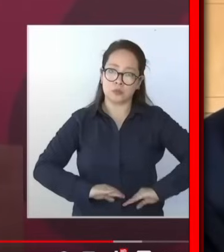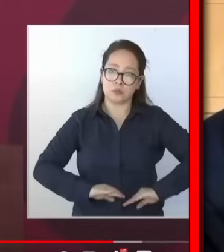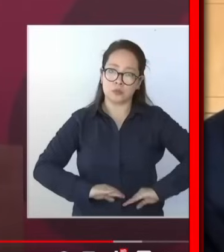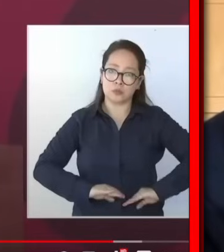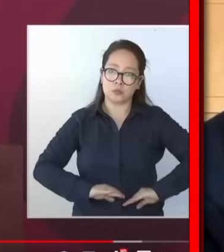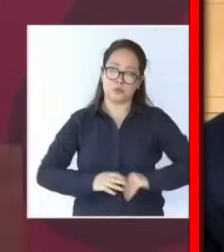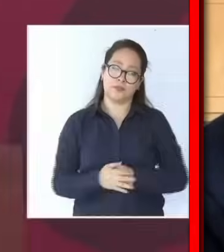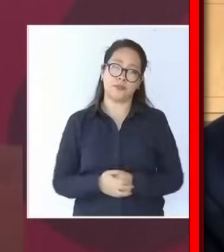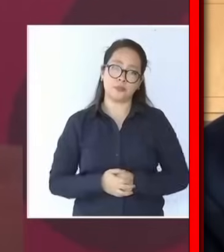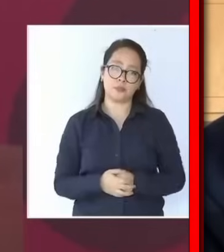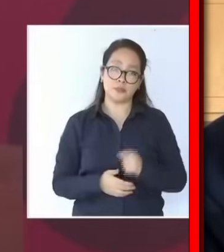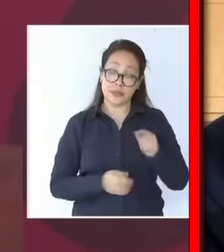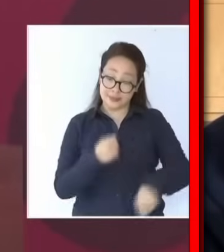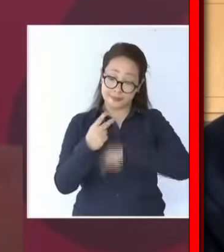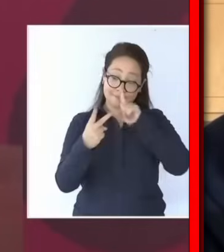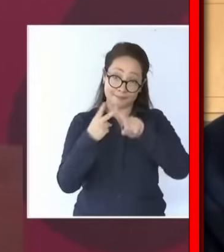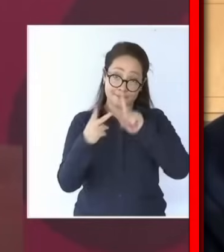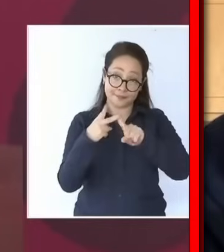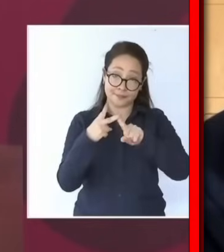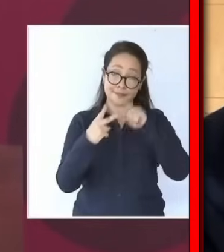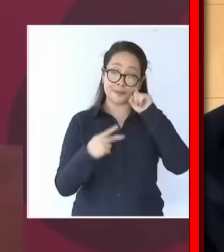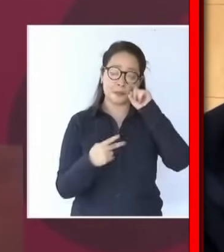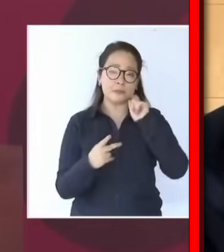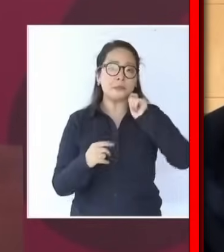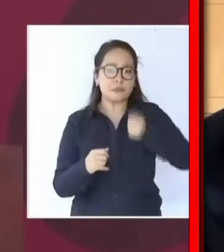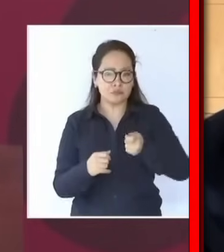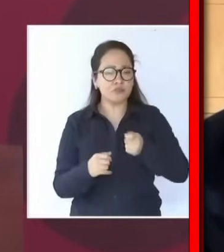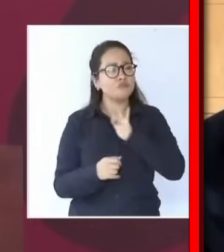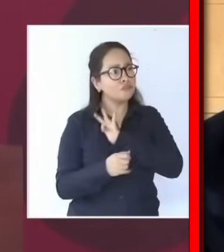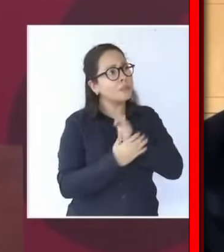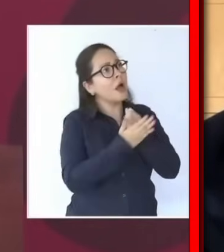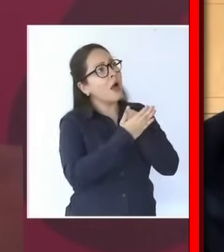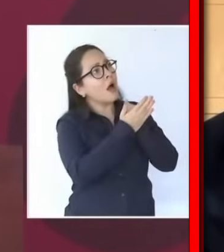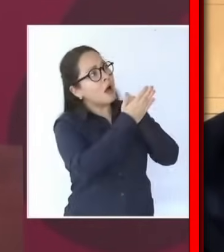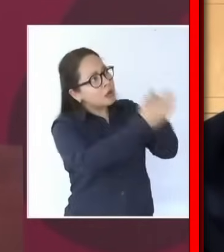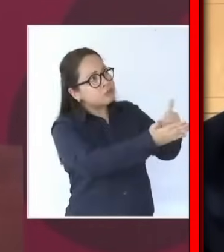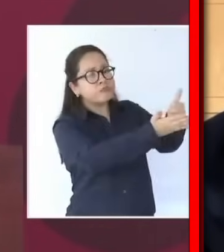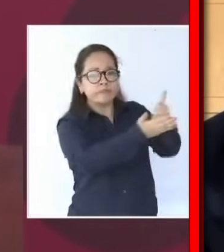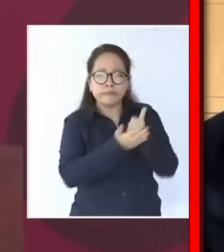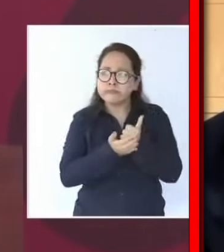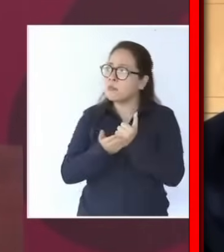mexicanos y segundo cooperar